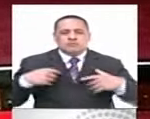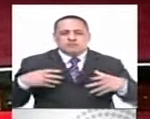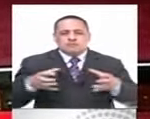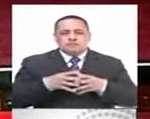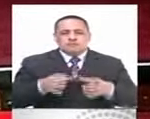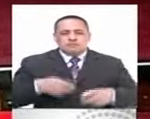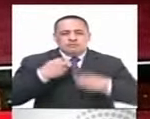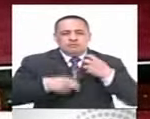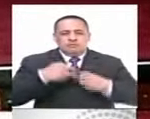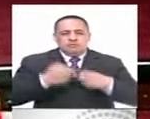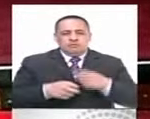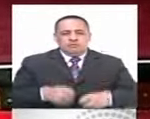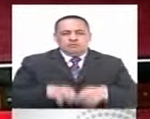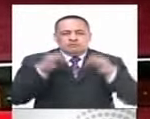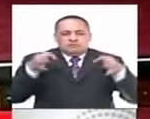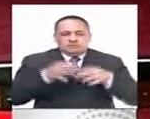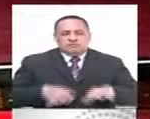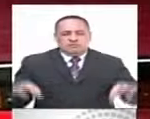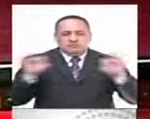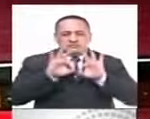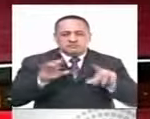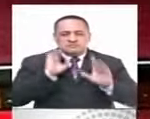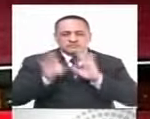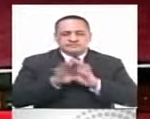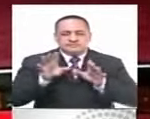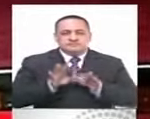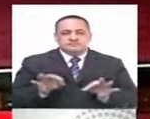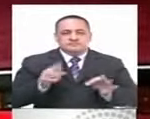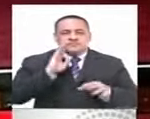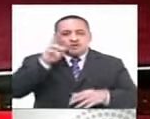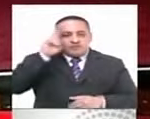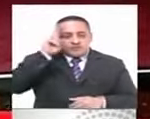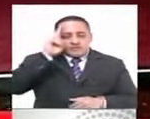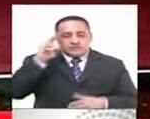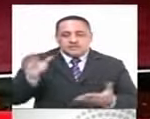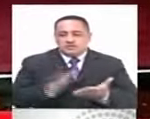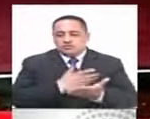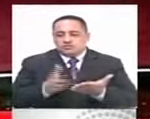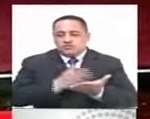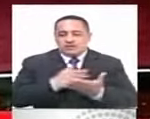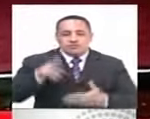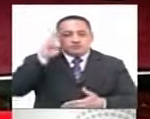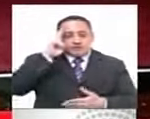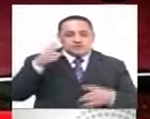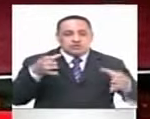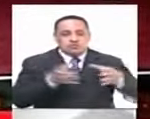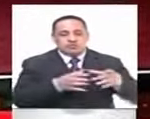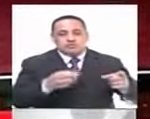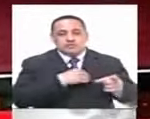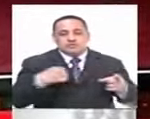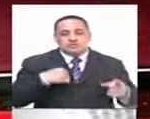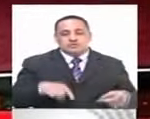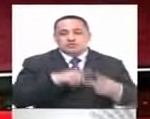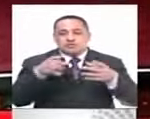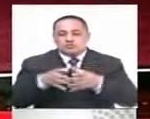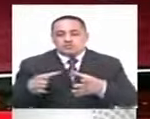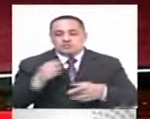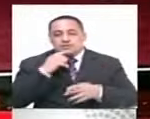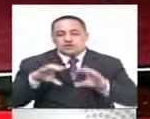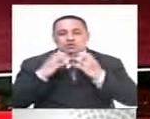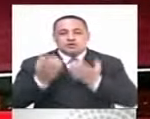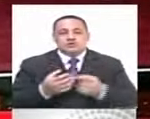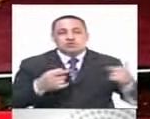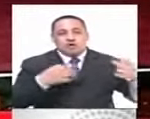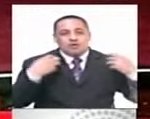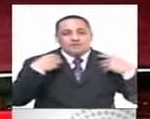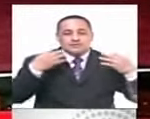más importantes es la confianza. Y no existe una confianza entre el Ejecutivo y el Legislativo, entre el